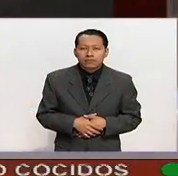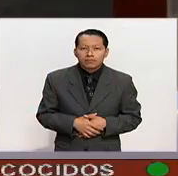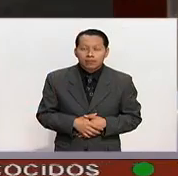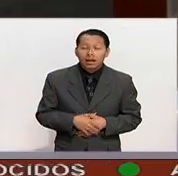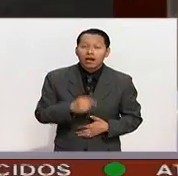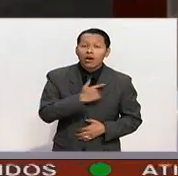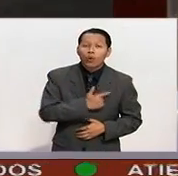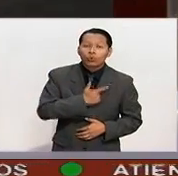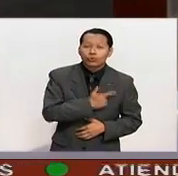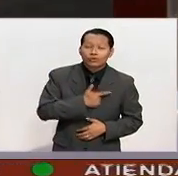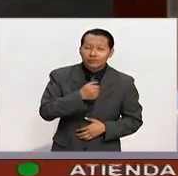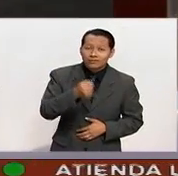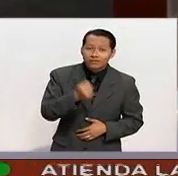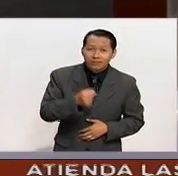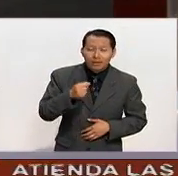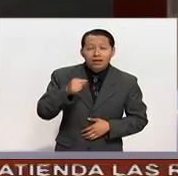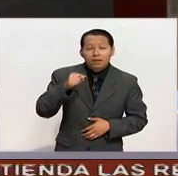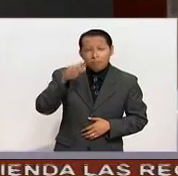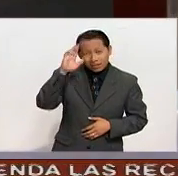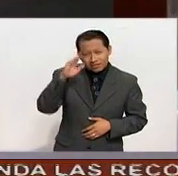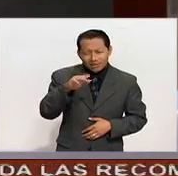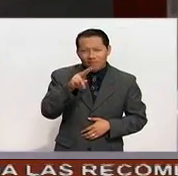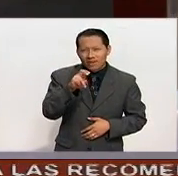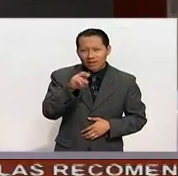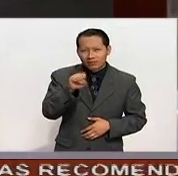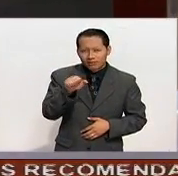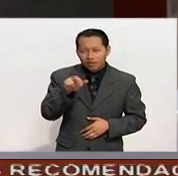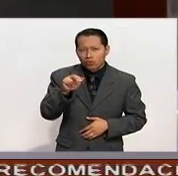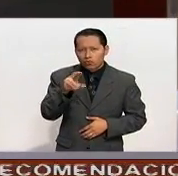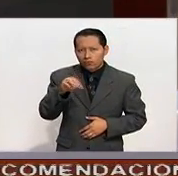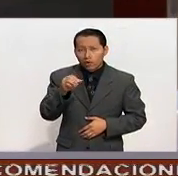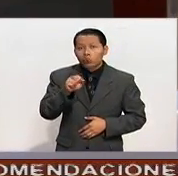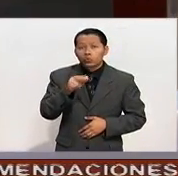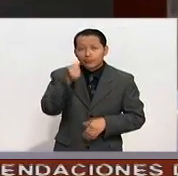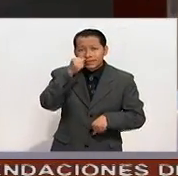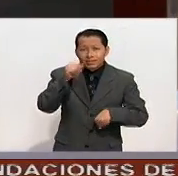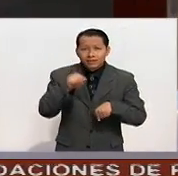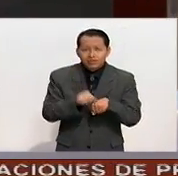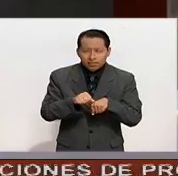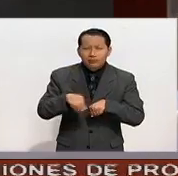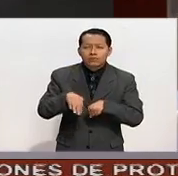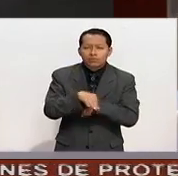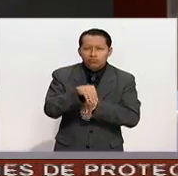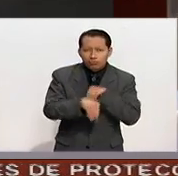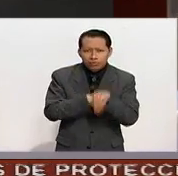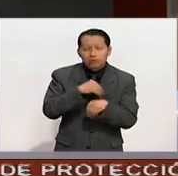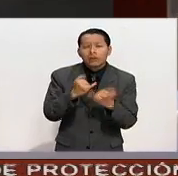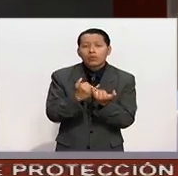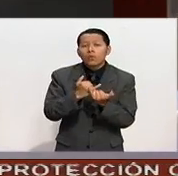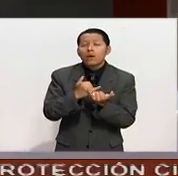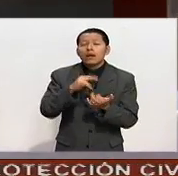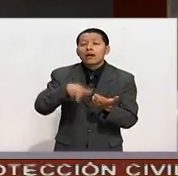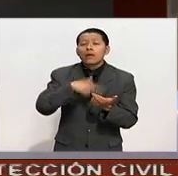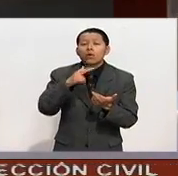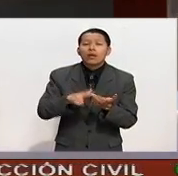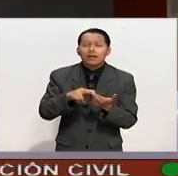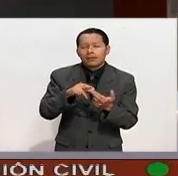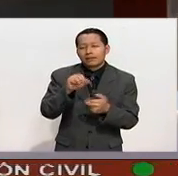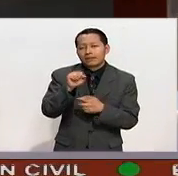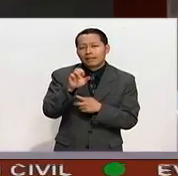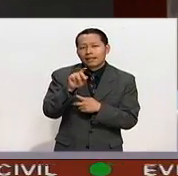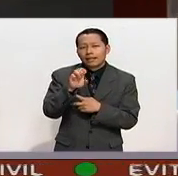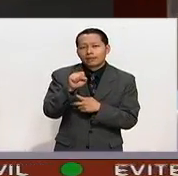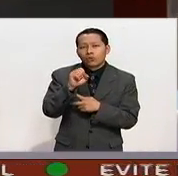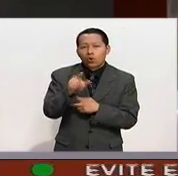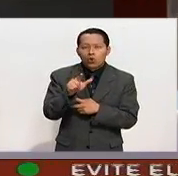Es un gusto siempre saludar a la maestra Vanessa Rubio, ella es subsecretaria de Planeación, Evaluación y Desarrollo Regional de la Sedesol,